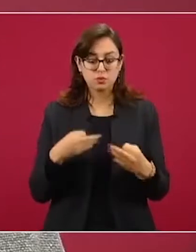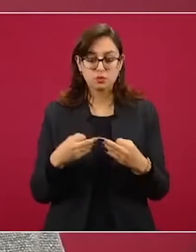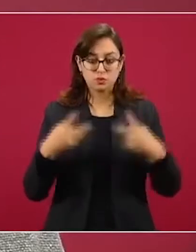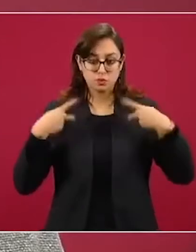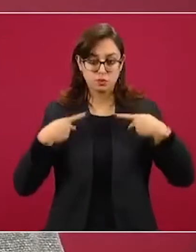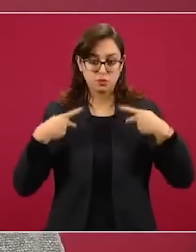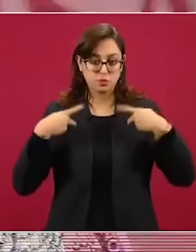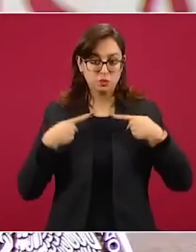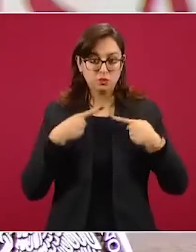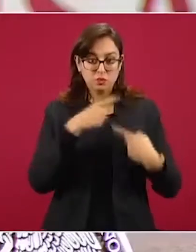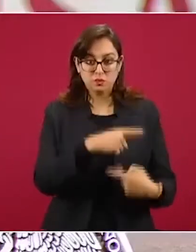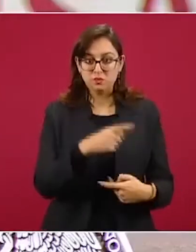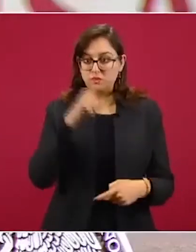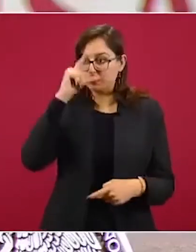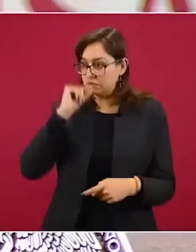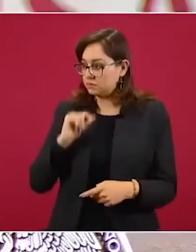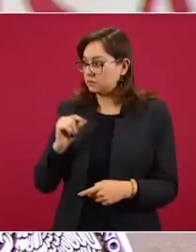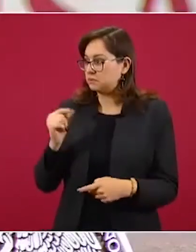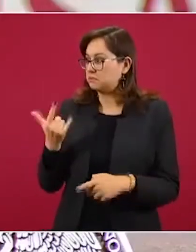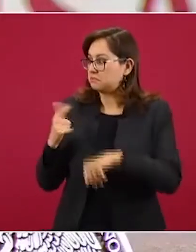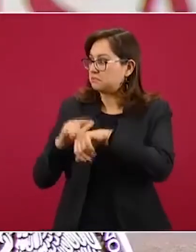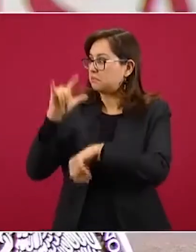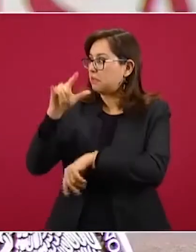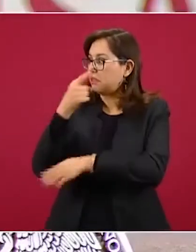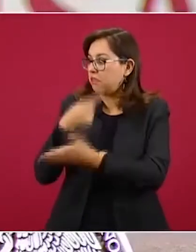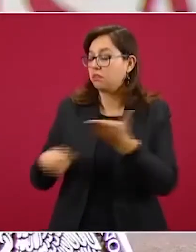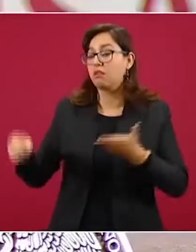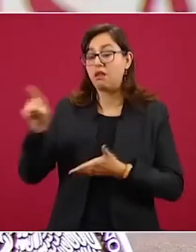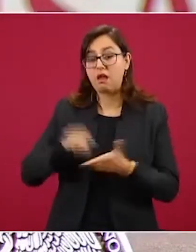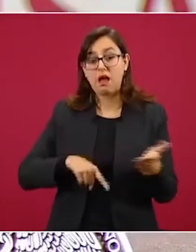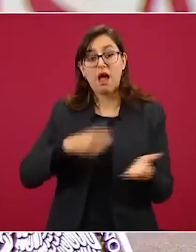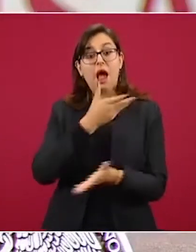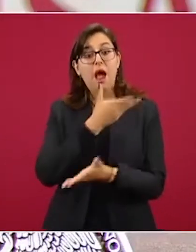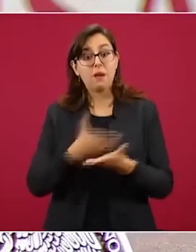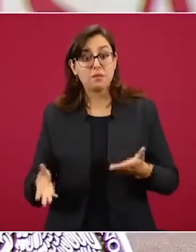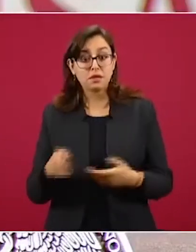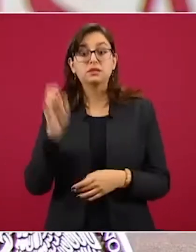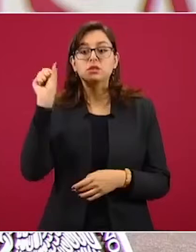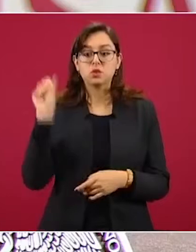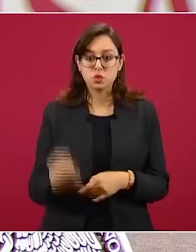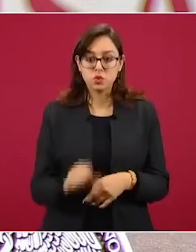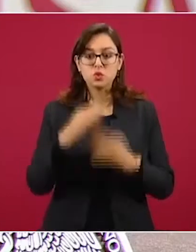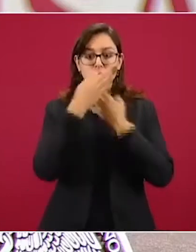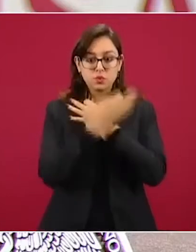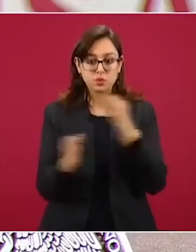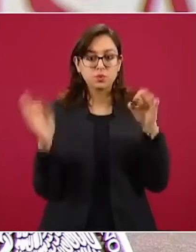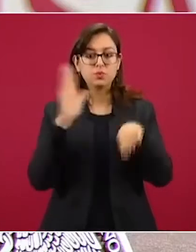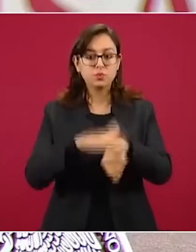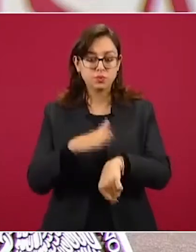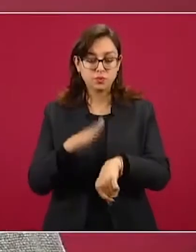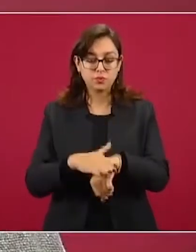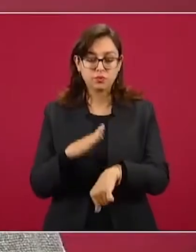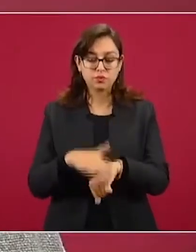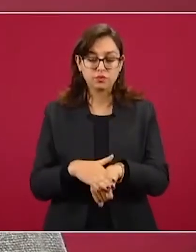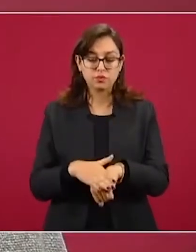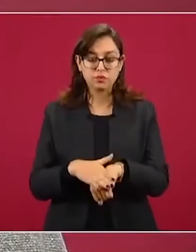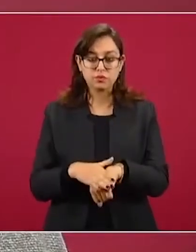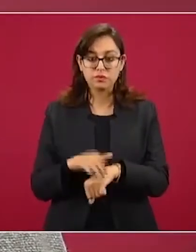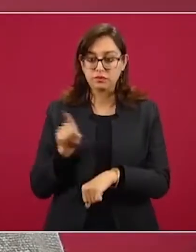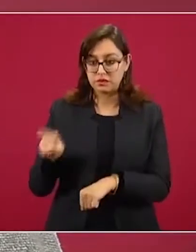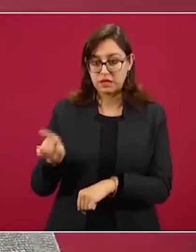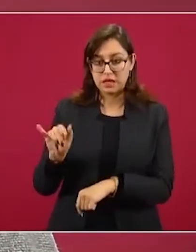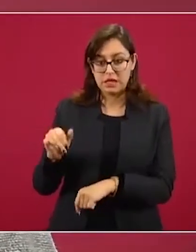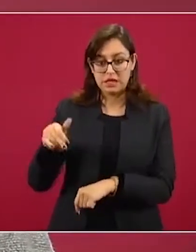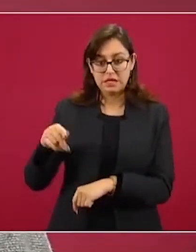esos cotos riesgos dijo agregó que suspendieron dicha promoción y aseguró que participará en la semana de ofertas no esa fuerza